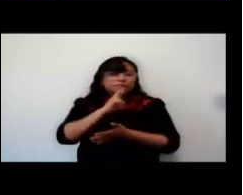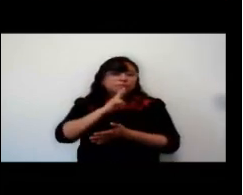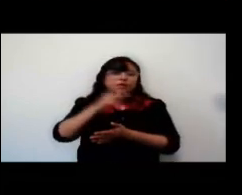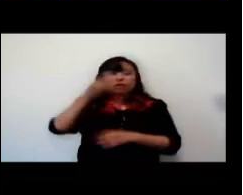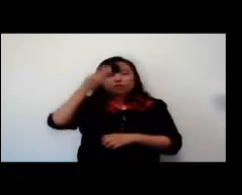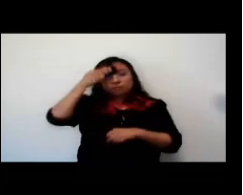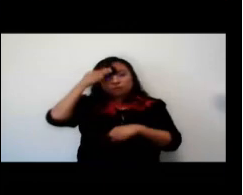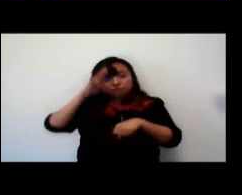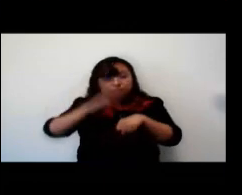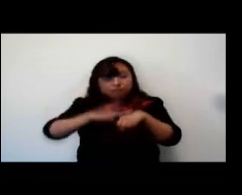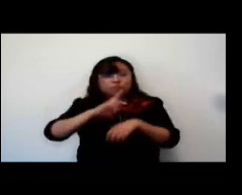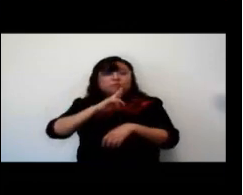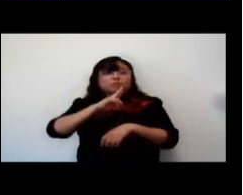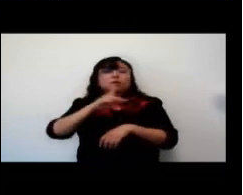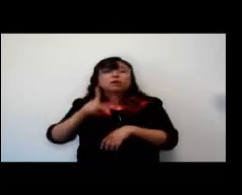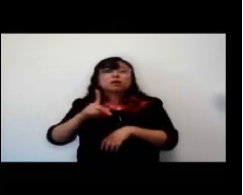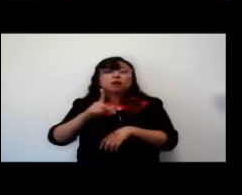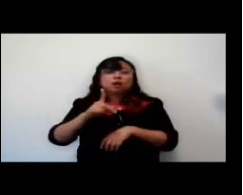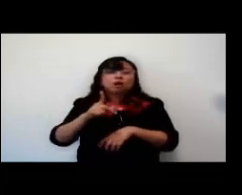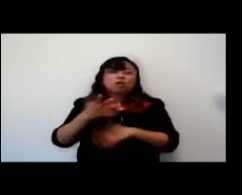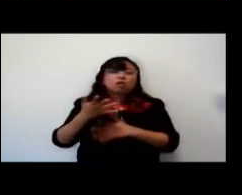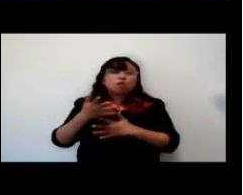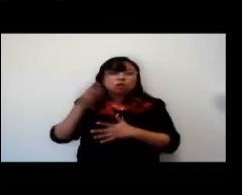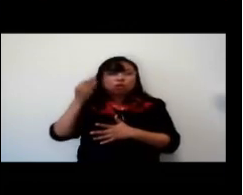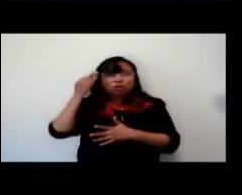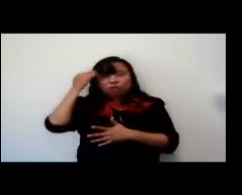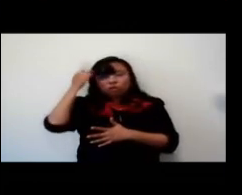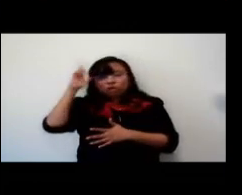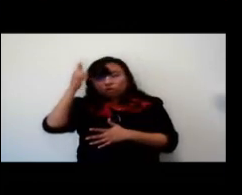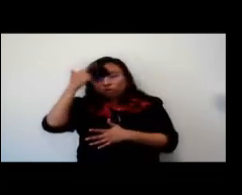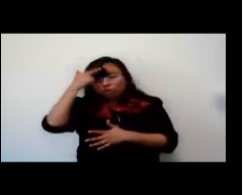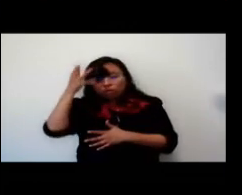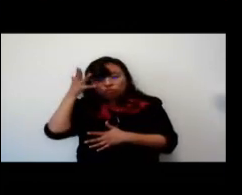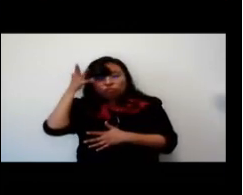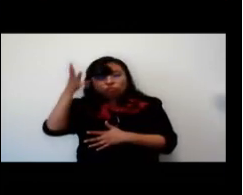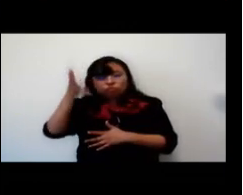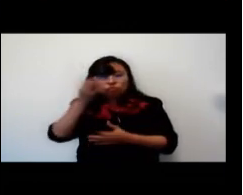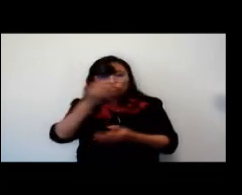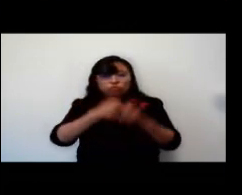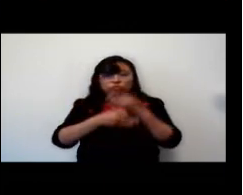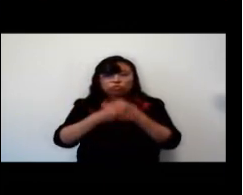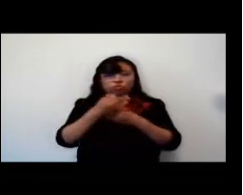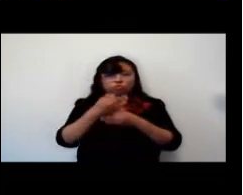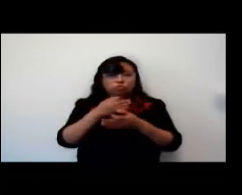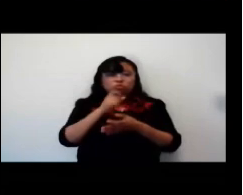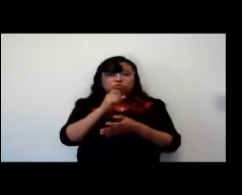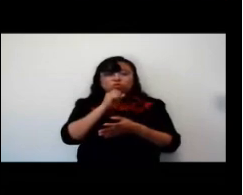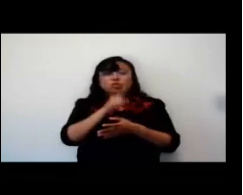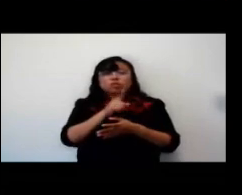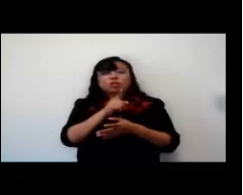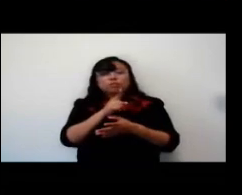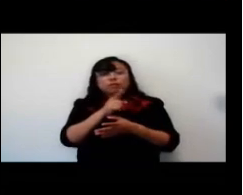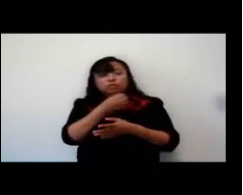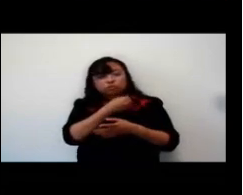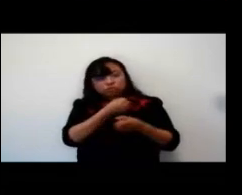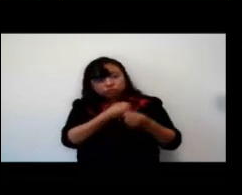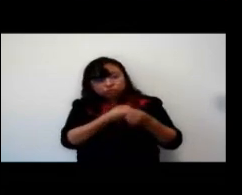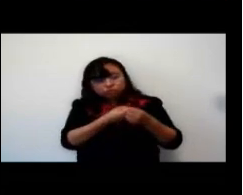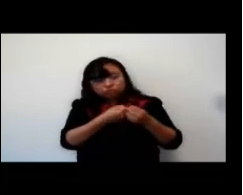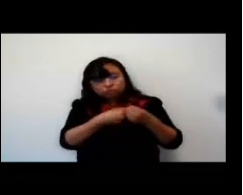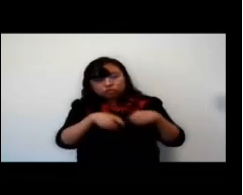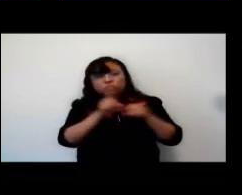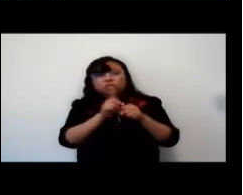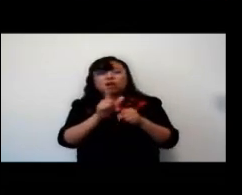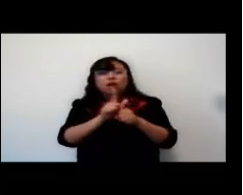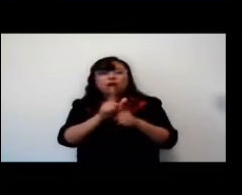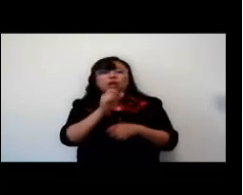de trabajo, memoria a corto plazo. El impacto social y en servicio de salud lo presenté hace